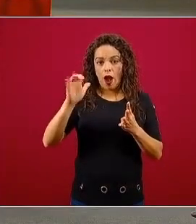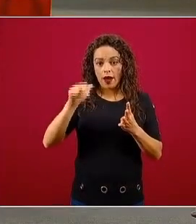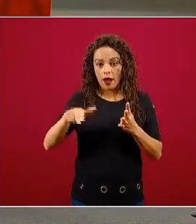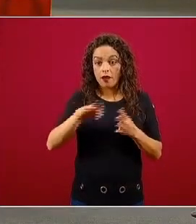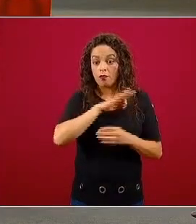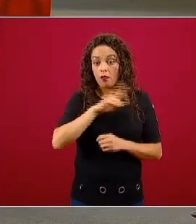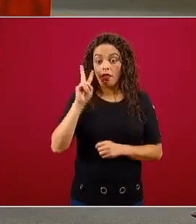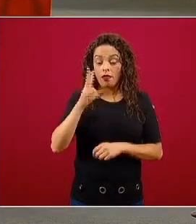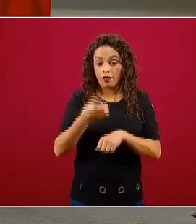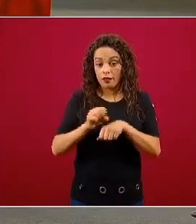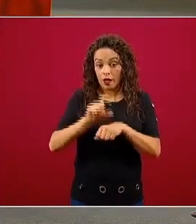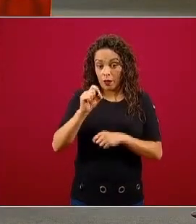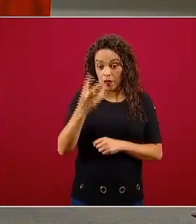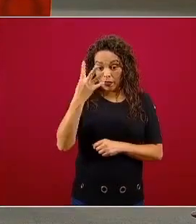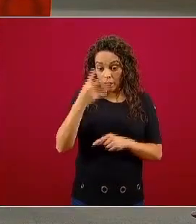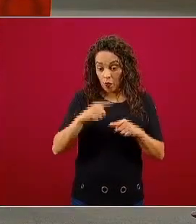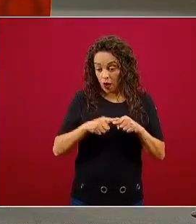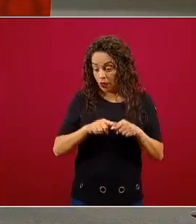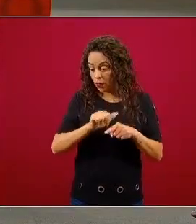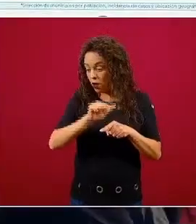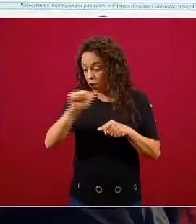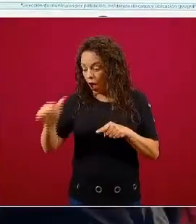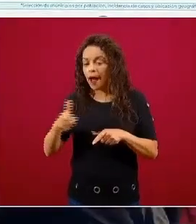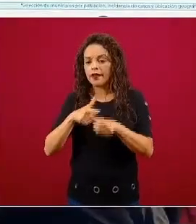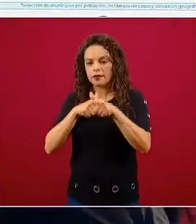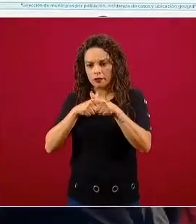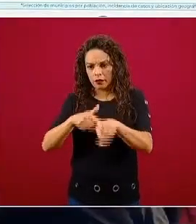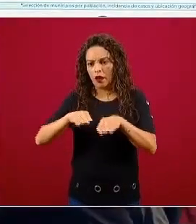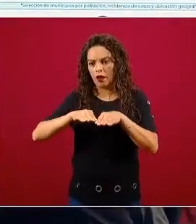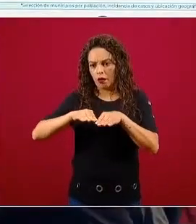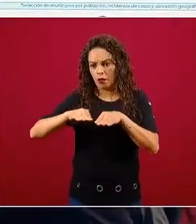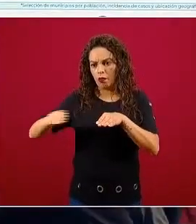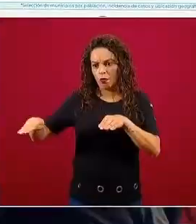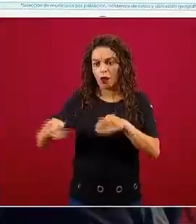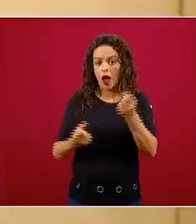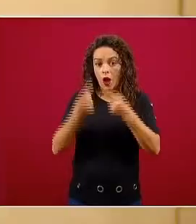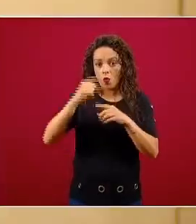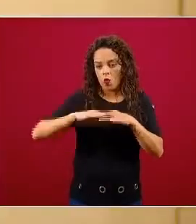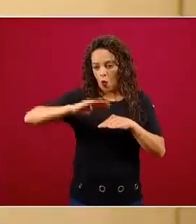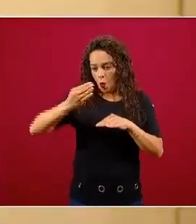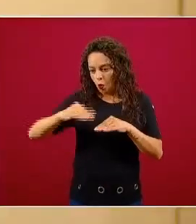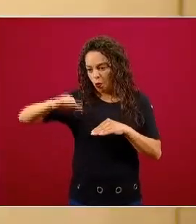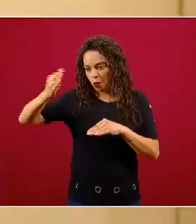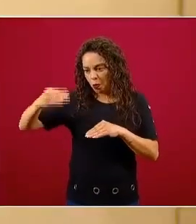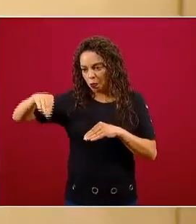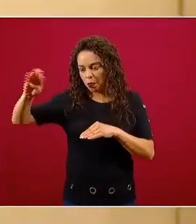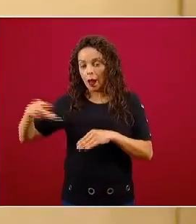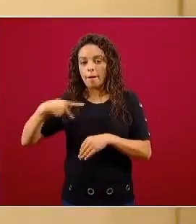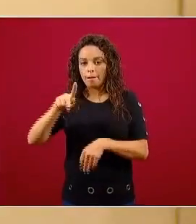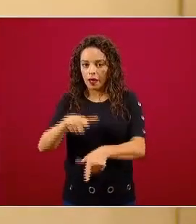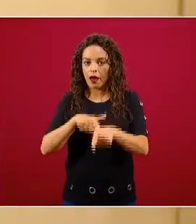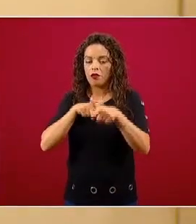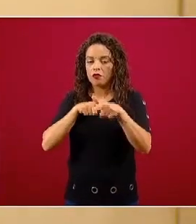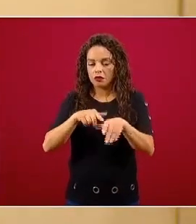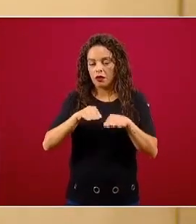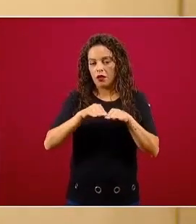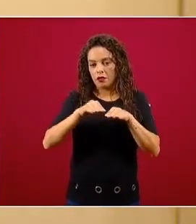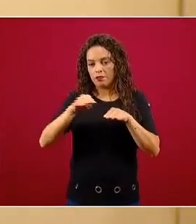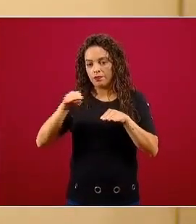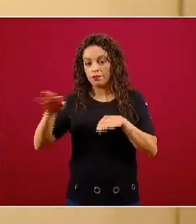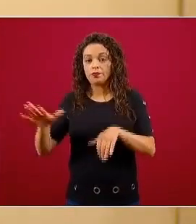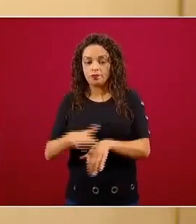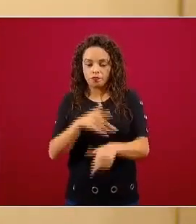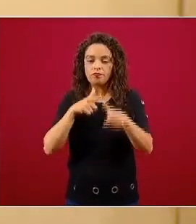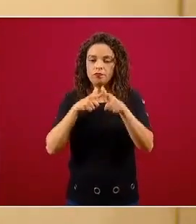ha mantenido con algunas ondulaciones, pero se ha mantenido. Entonces, de continuar las acciones tal como se están aplicando hasta